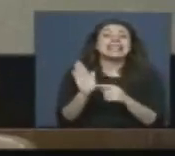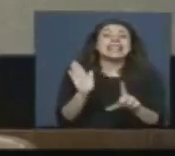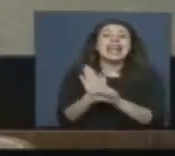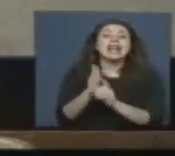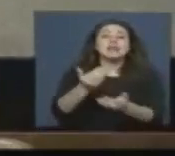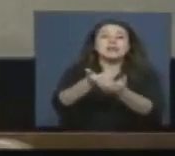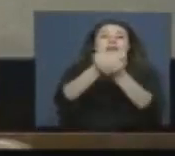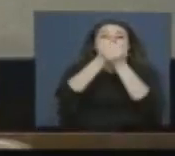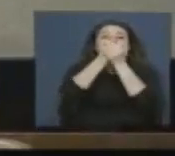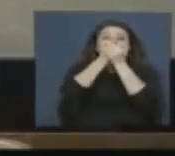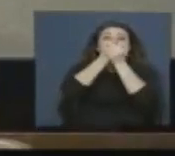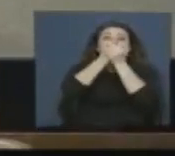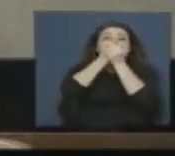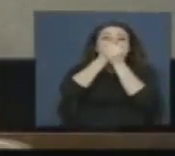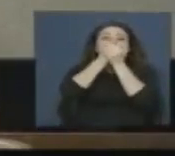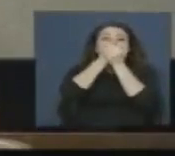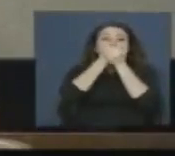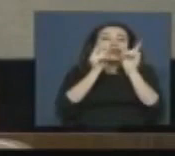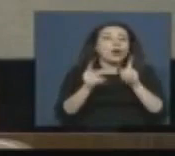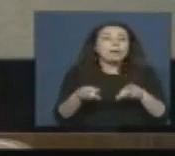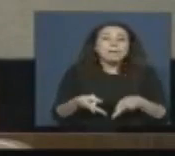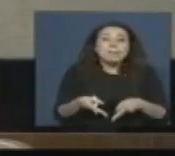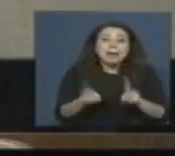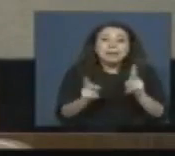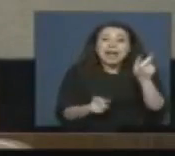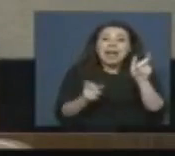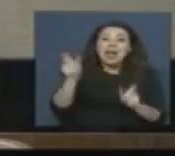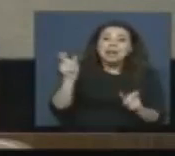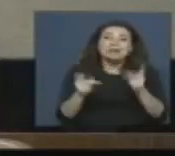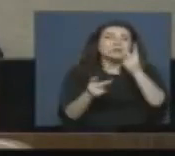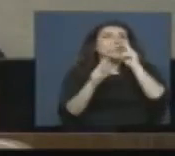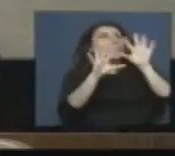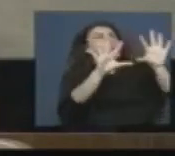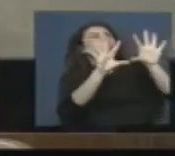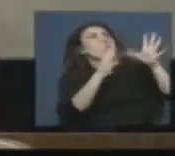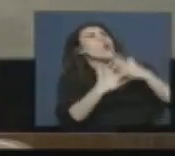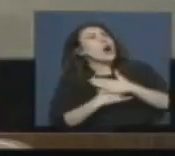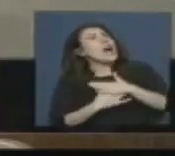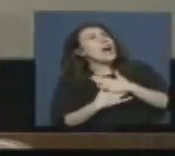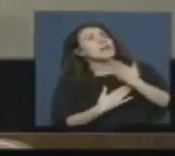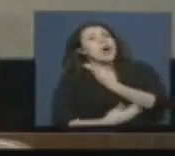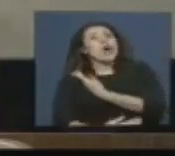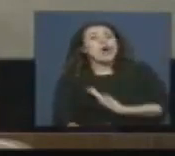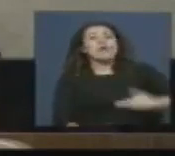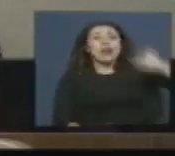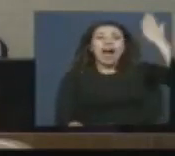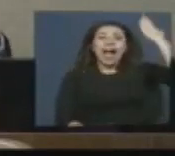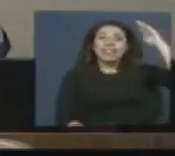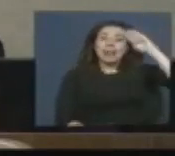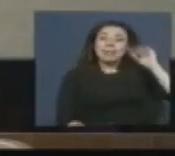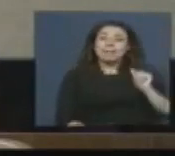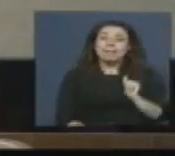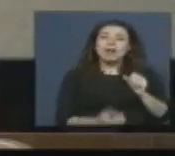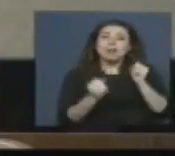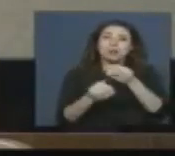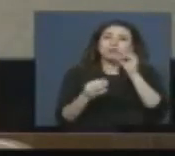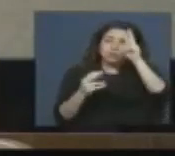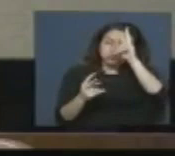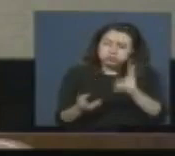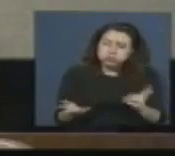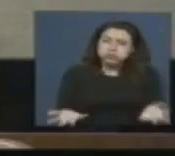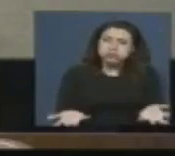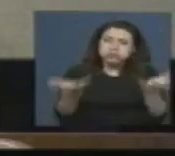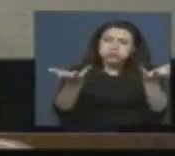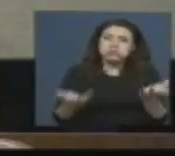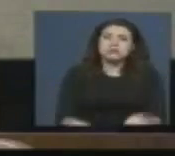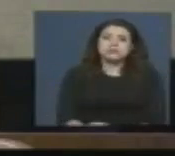mordaza, una ley que no permita a quienes admiramos y queremos lo que fue el gobierno militar, poderlo resaltar. Eso es